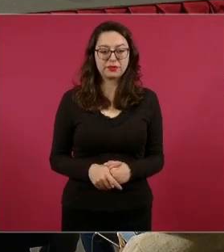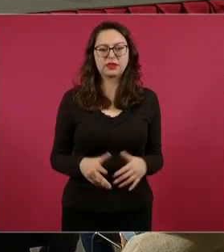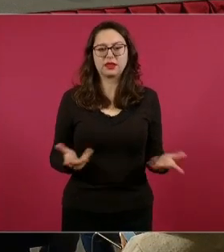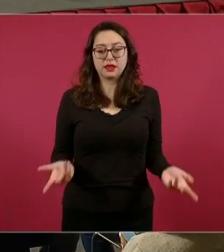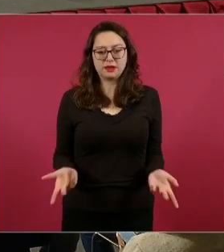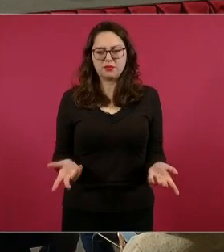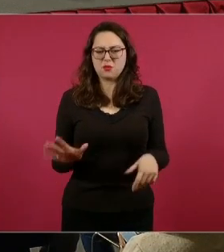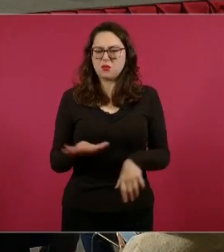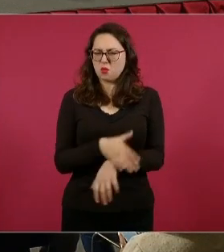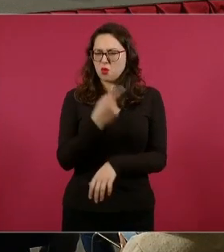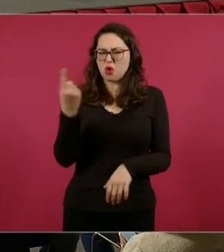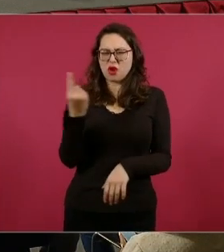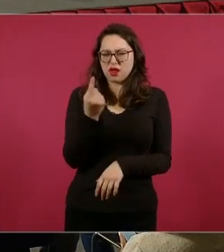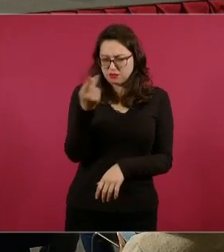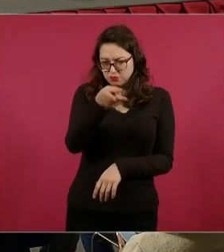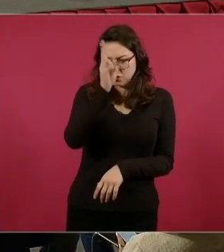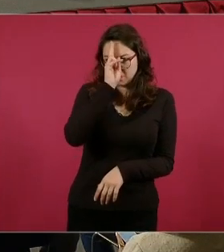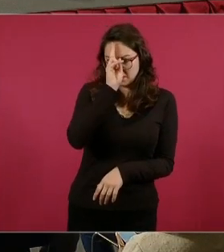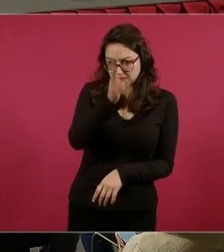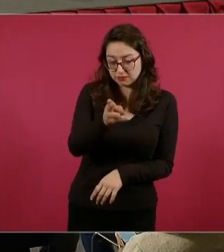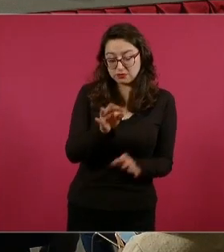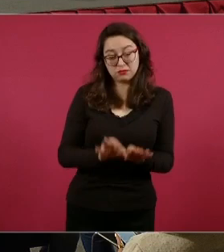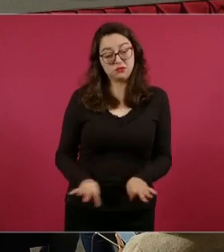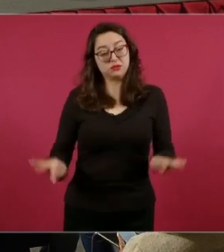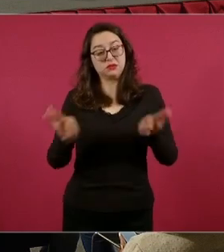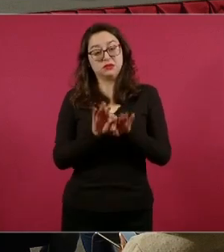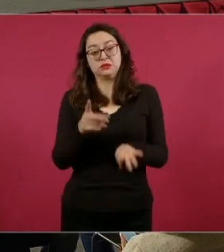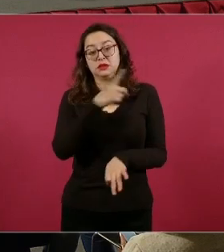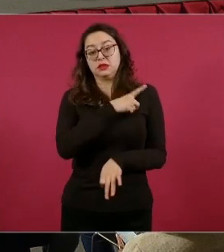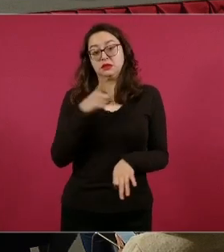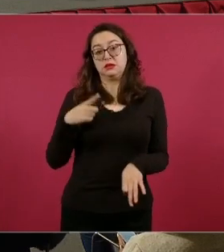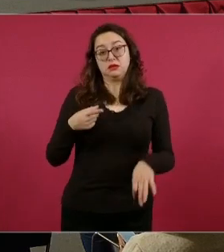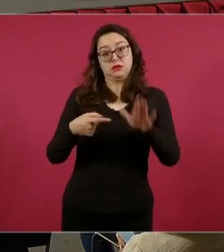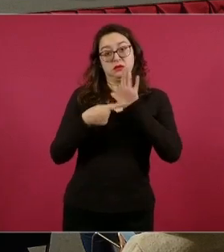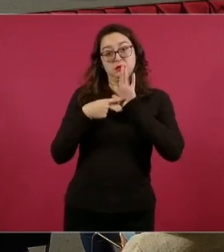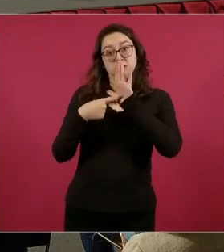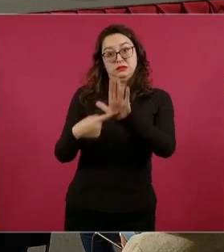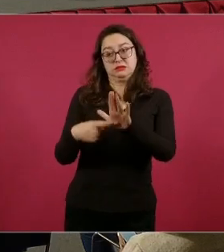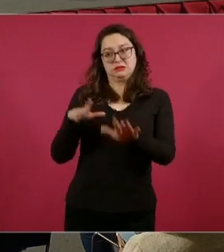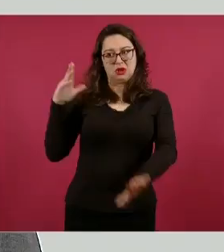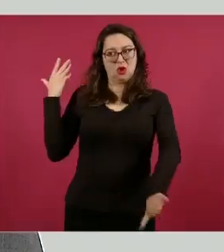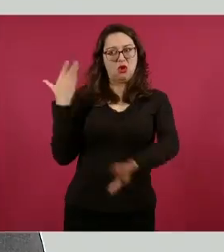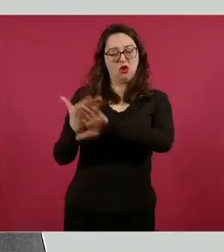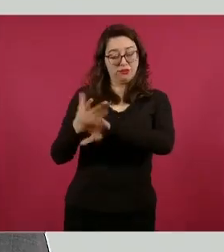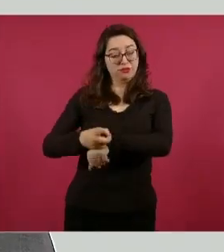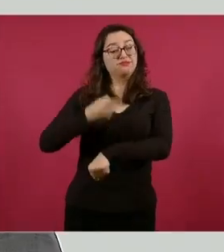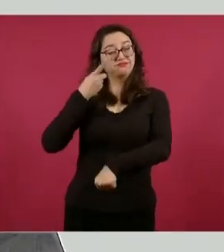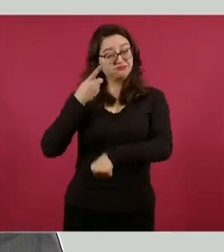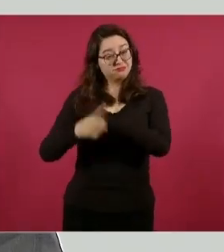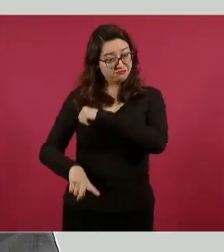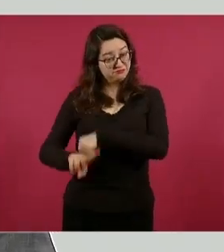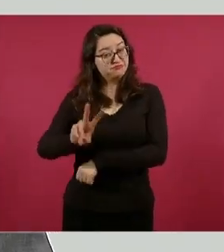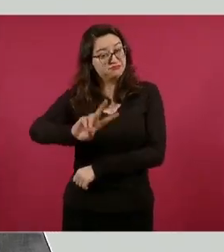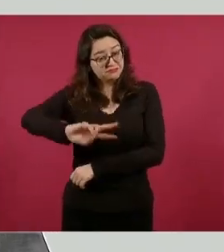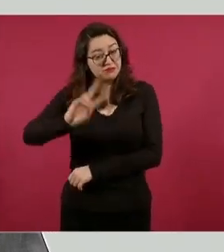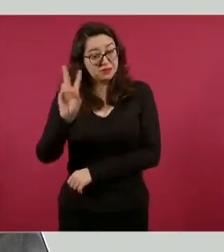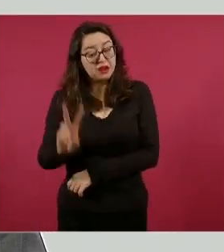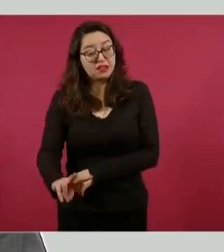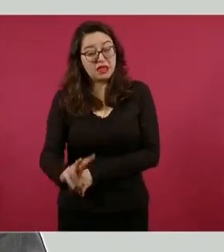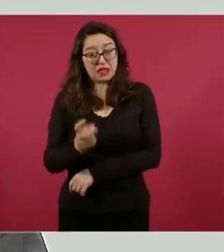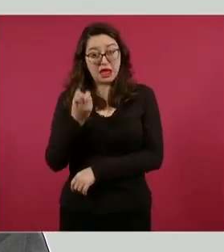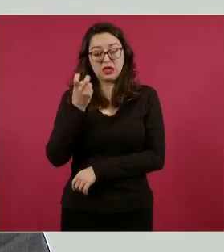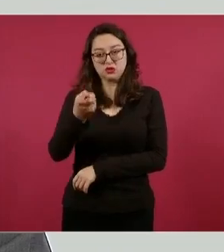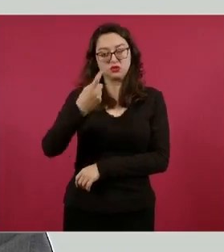el daño real que ocasionan estas sustancias, pues es este el sentido legítimo de las reformas constitucionales que se